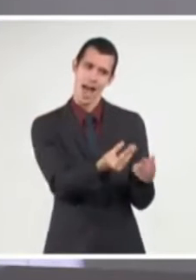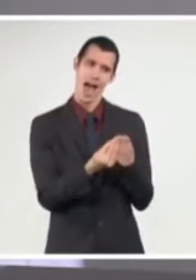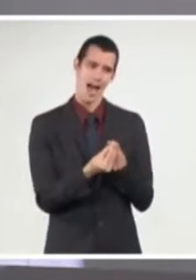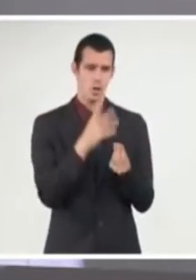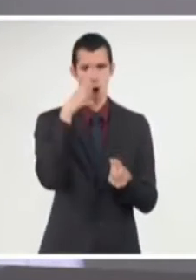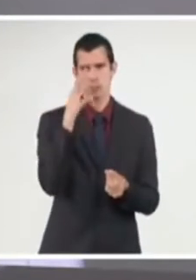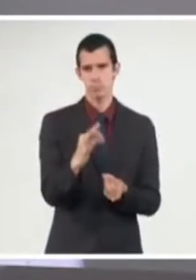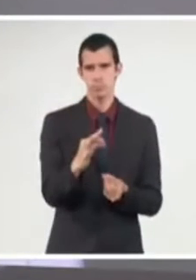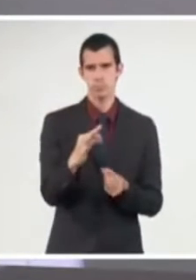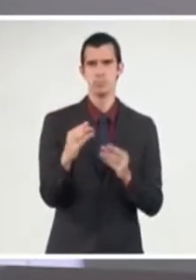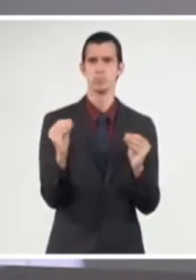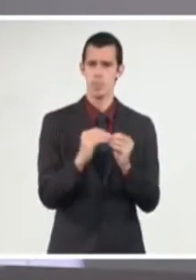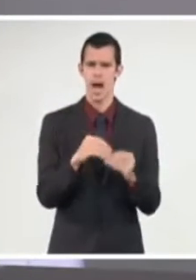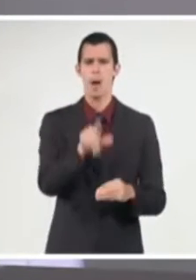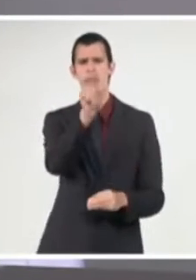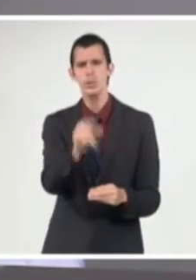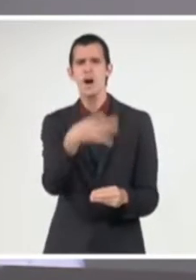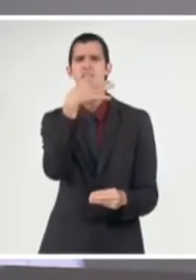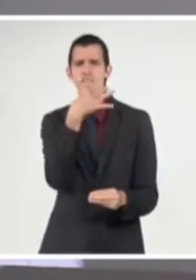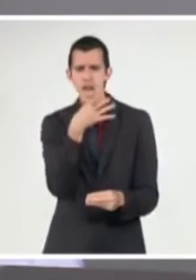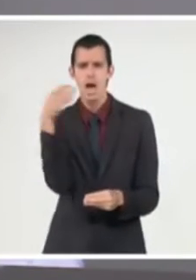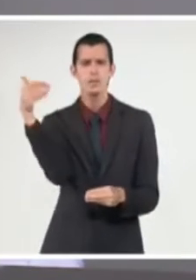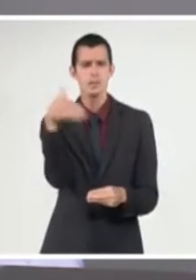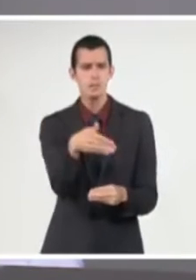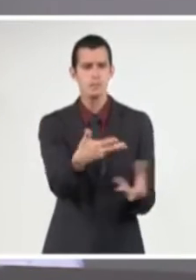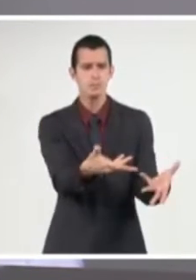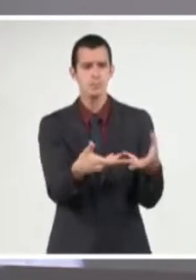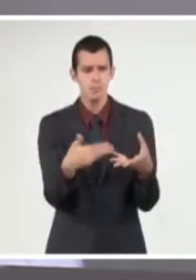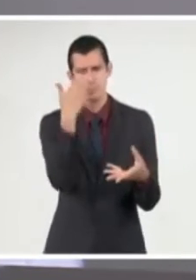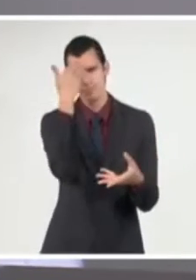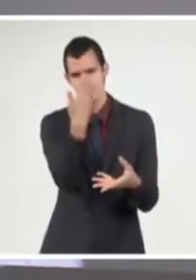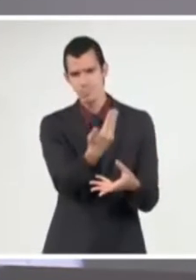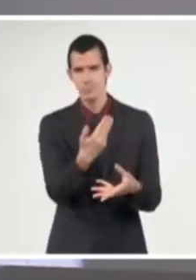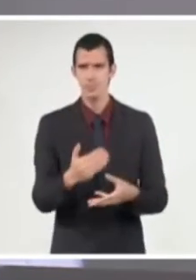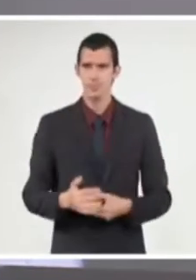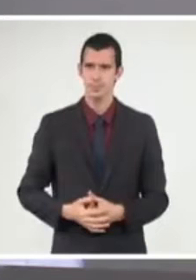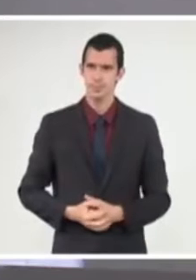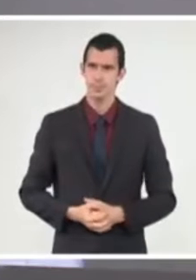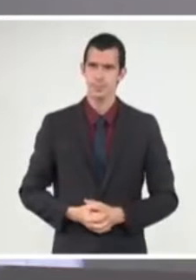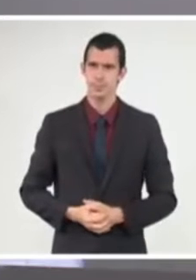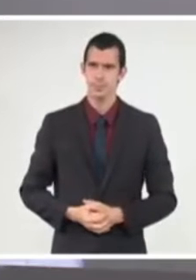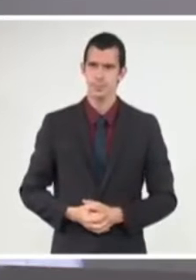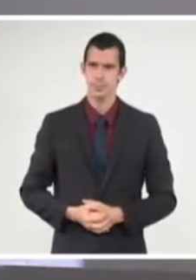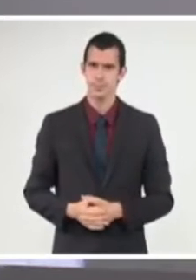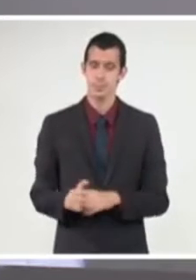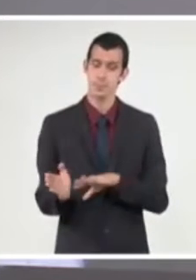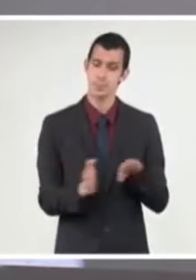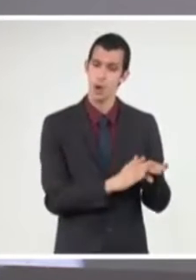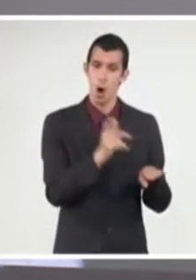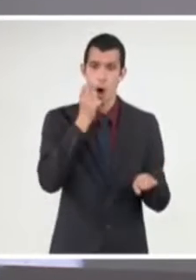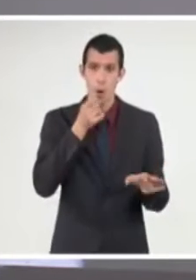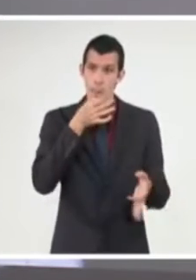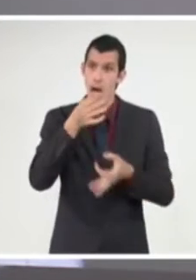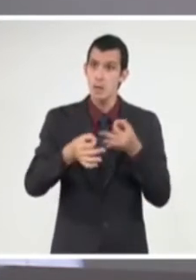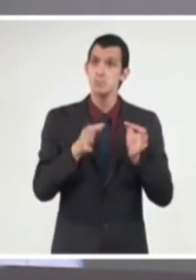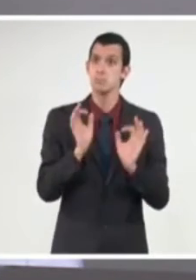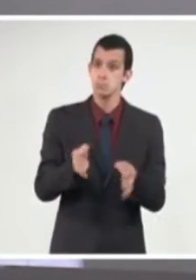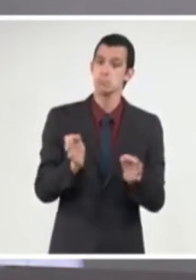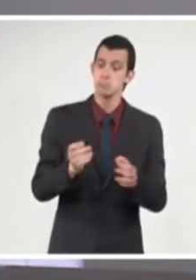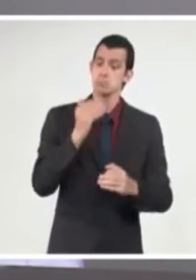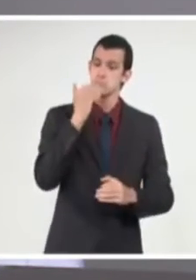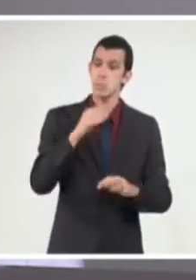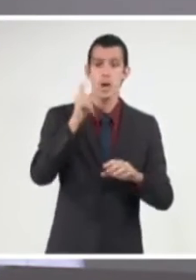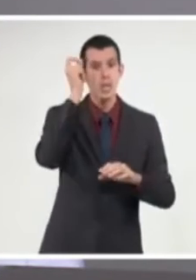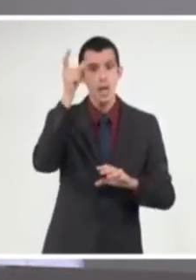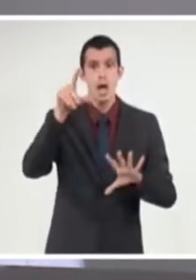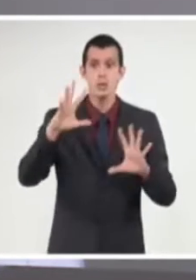de medio kilogramo de leche en polvo destinada a las personas de 65 años y más, independientemente de